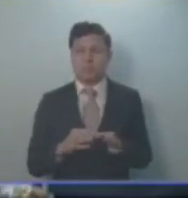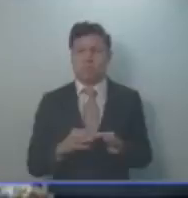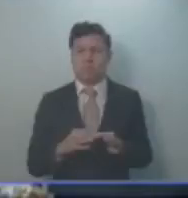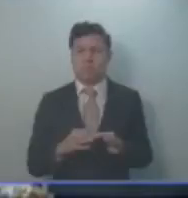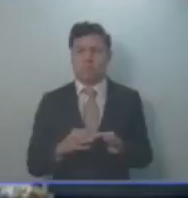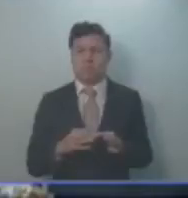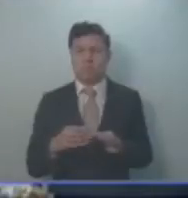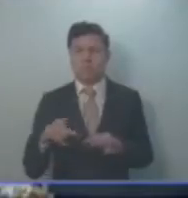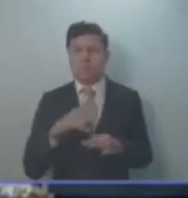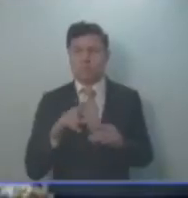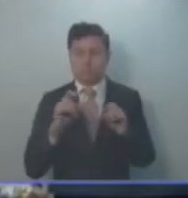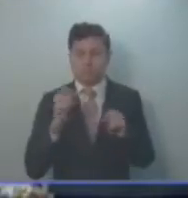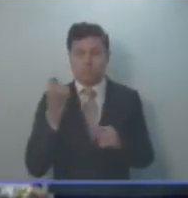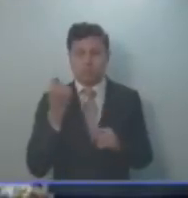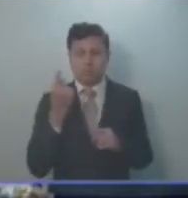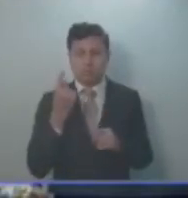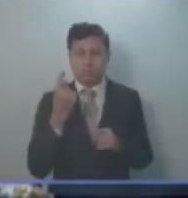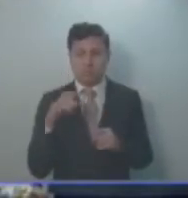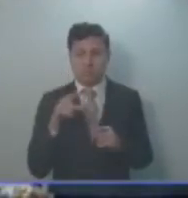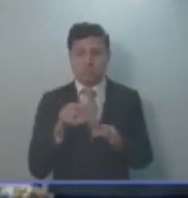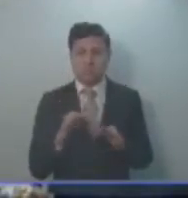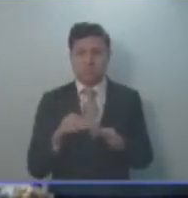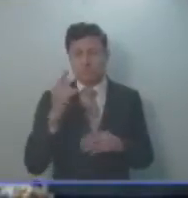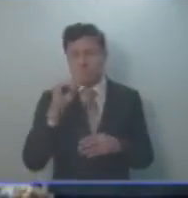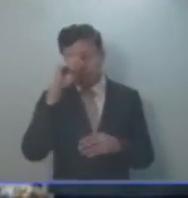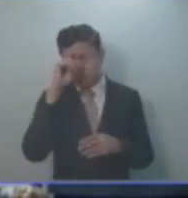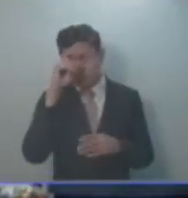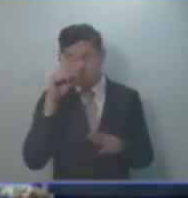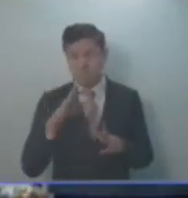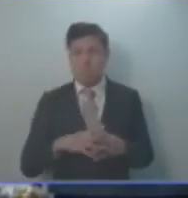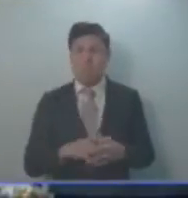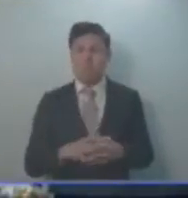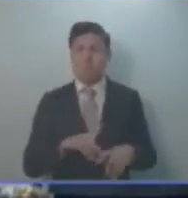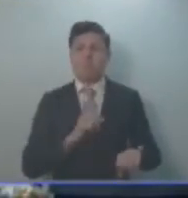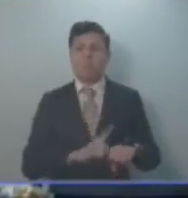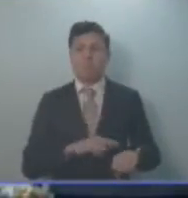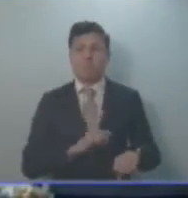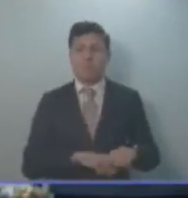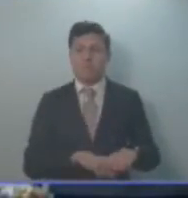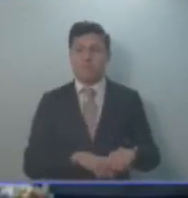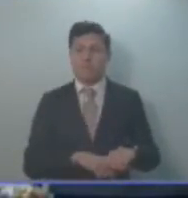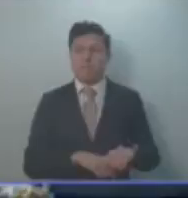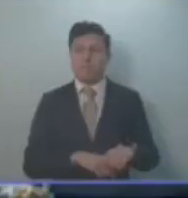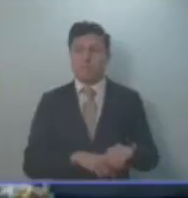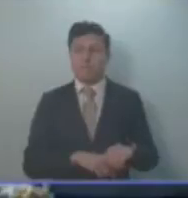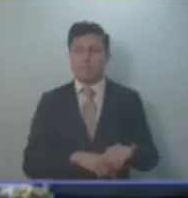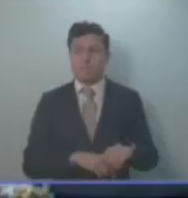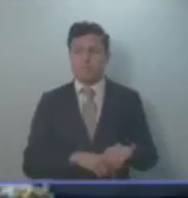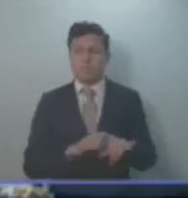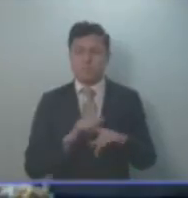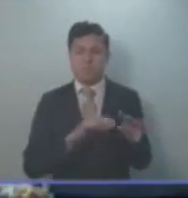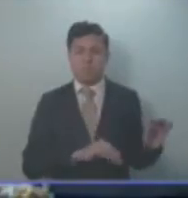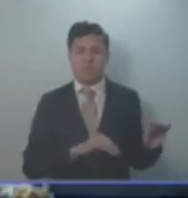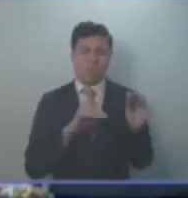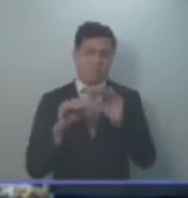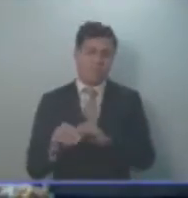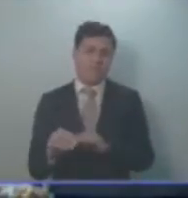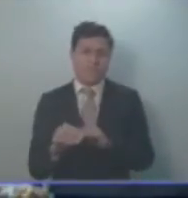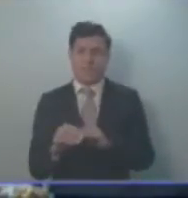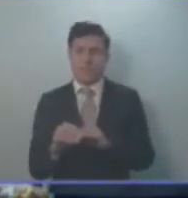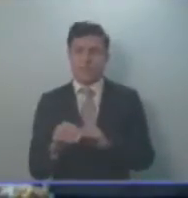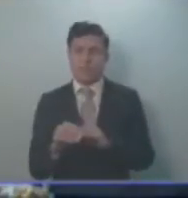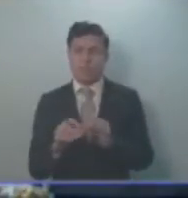crónica, comprenden para el trabajador o trabajadora un periodo de tiempo de aplicación